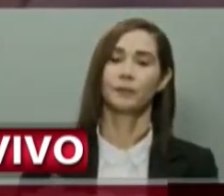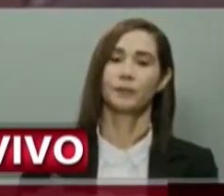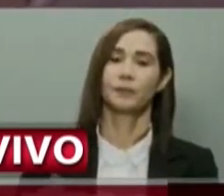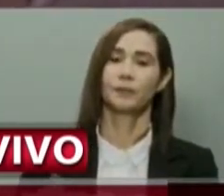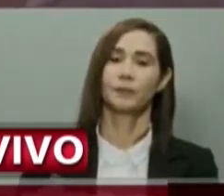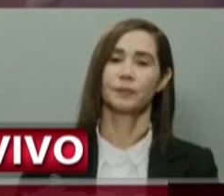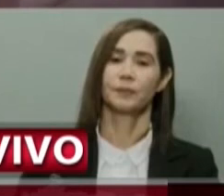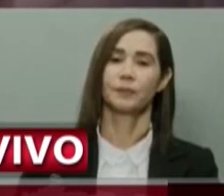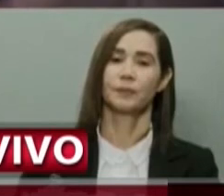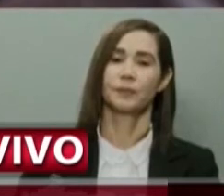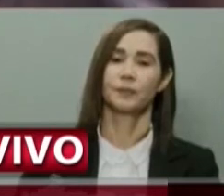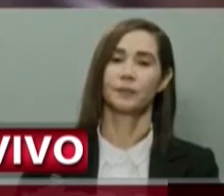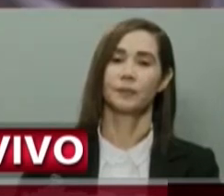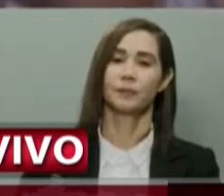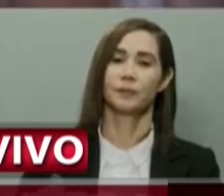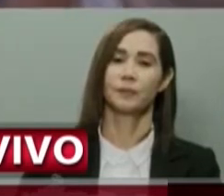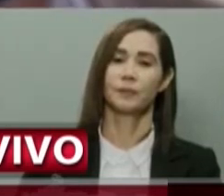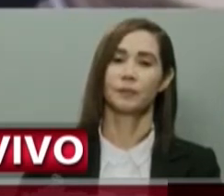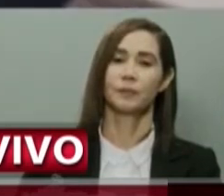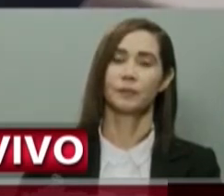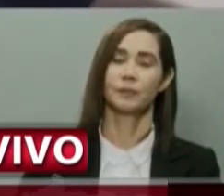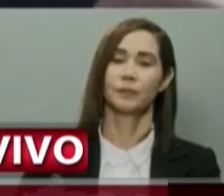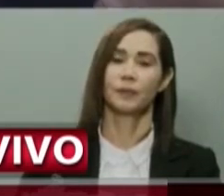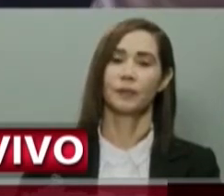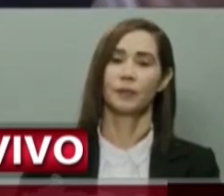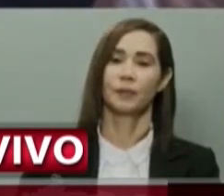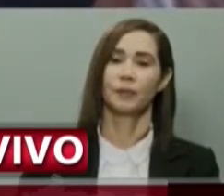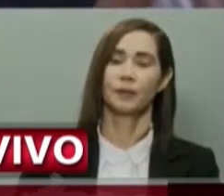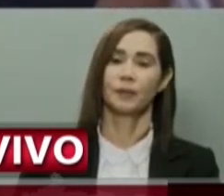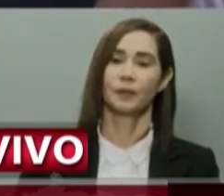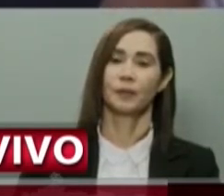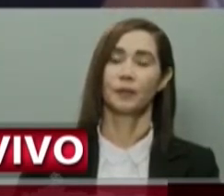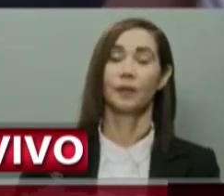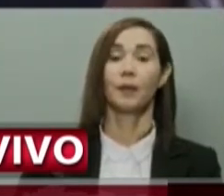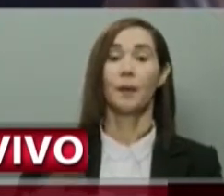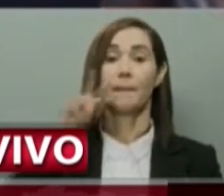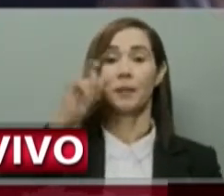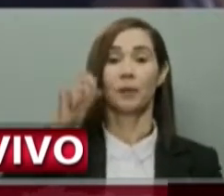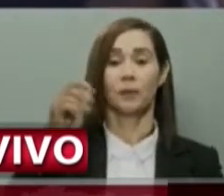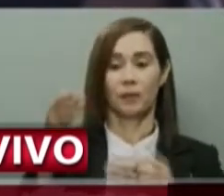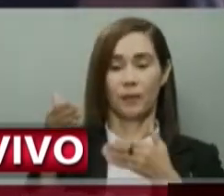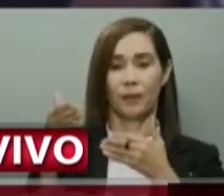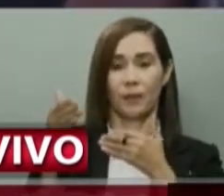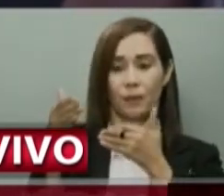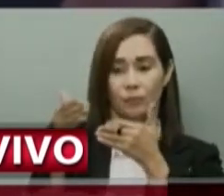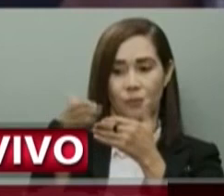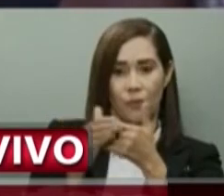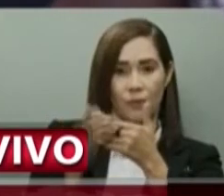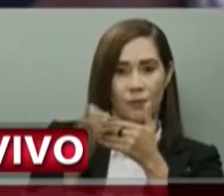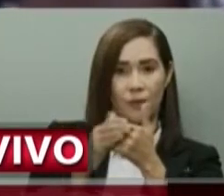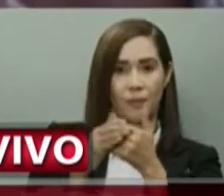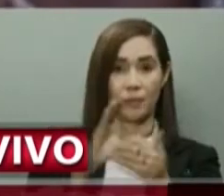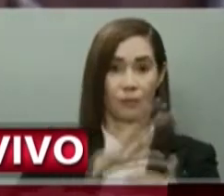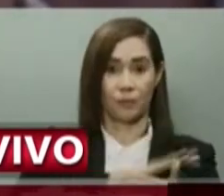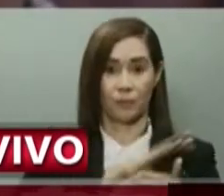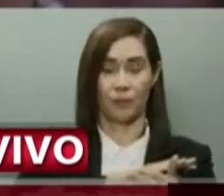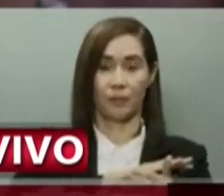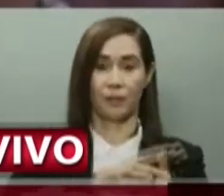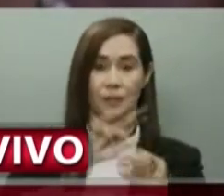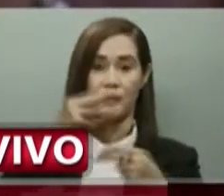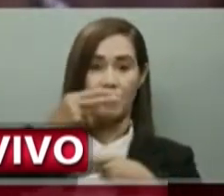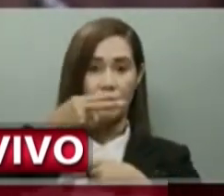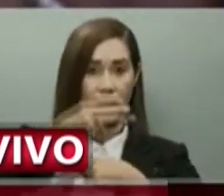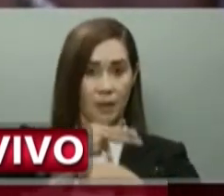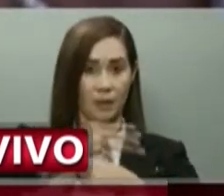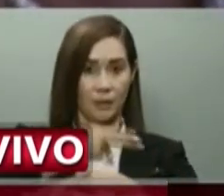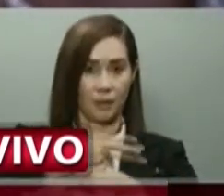si ha habido algún acercamiento por parte de las autoridades haitianas y si usted contempla algún tipo de reunión,